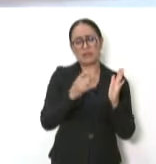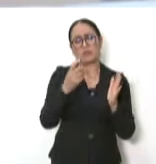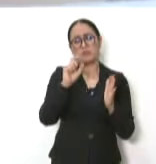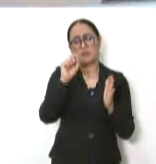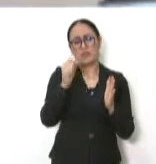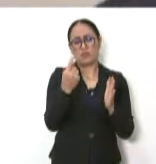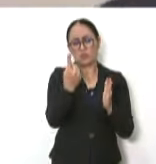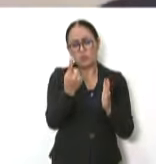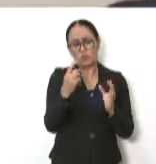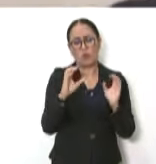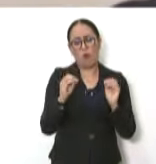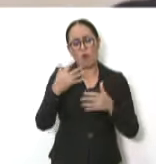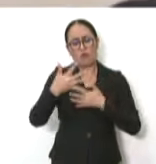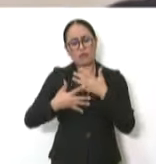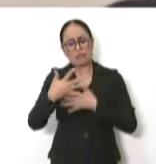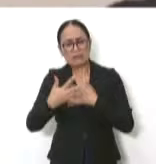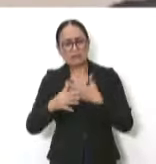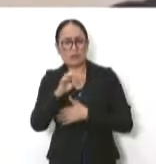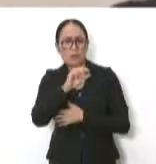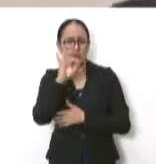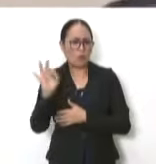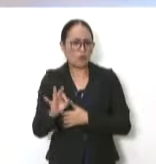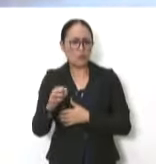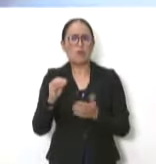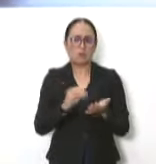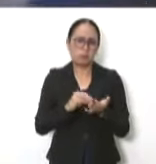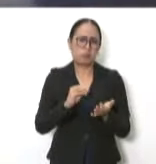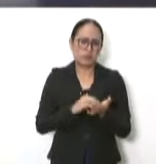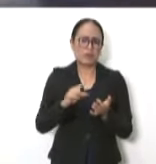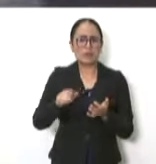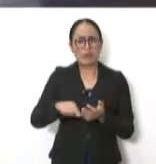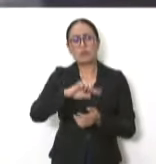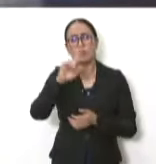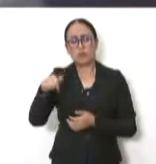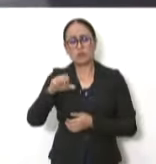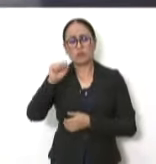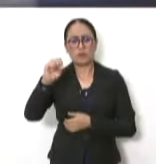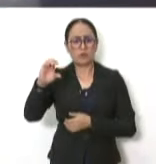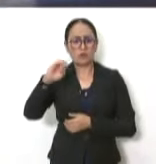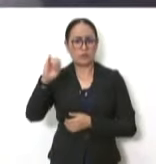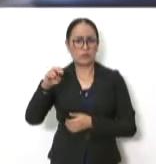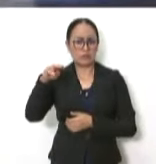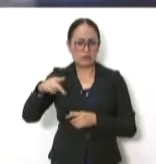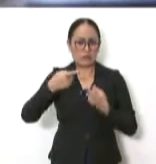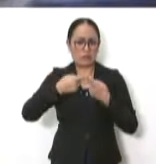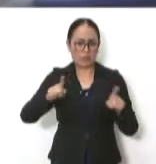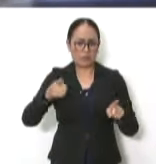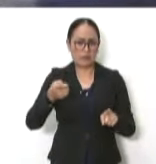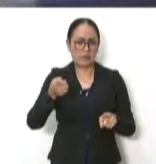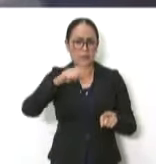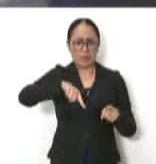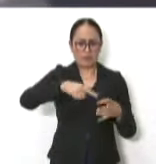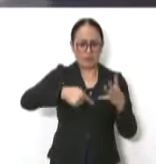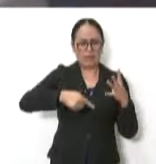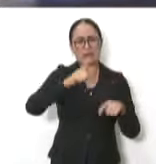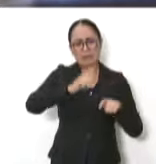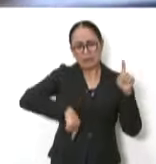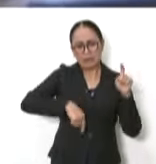15%, 16%, pues será vigente hasta que la Corte diga lo contrario, si fuese el caso.